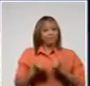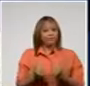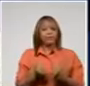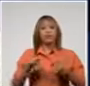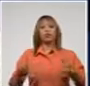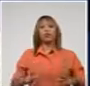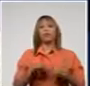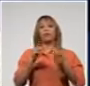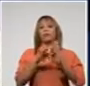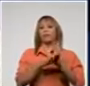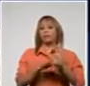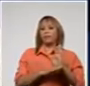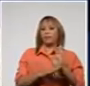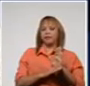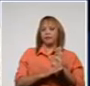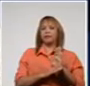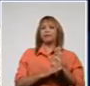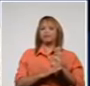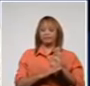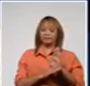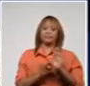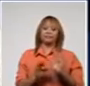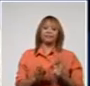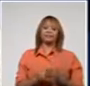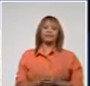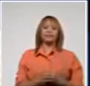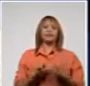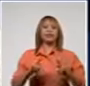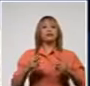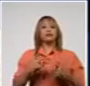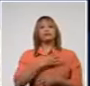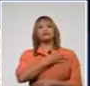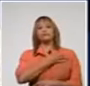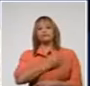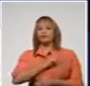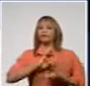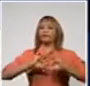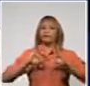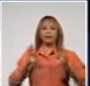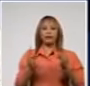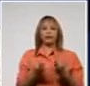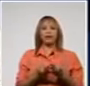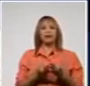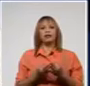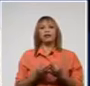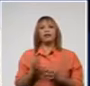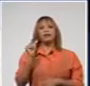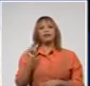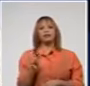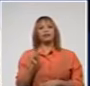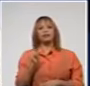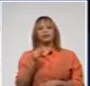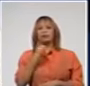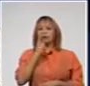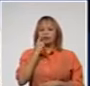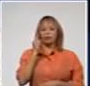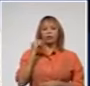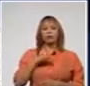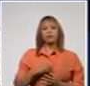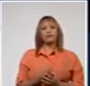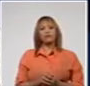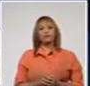están establecidas. Reitero nuestras condolencias a sus familiares, sus personas allegadas y sus